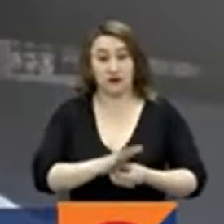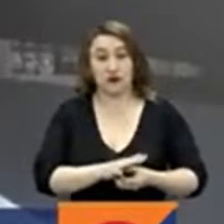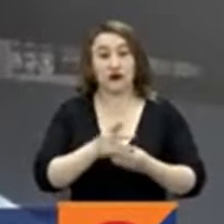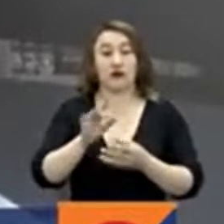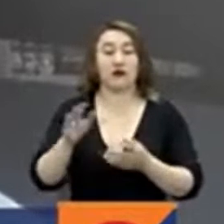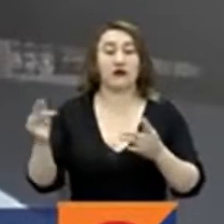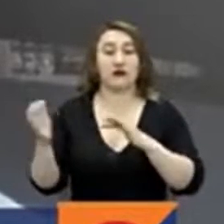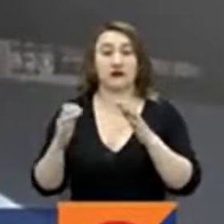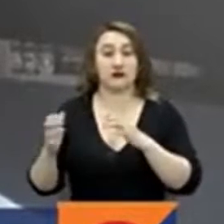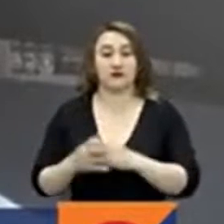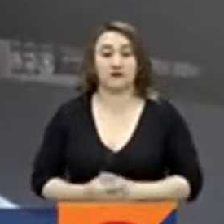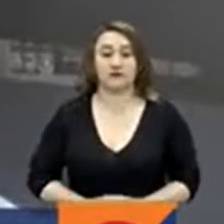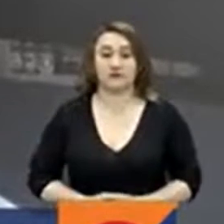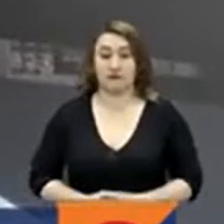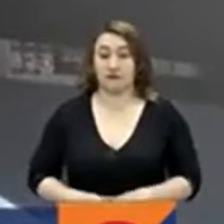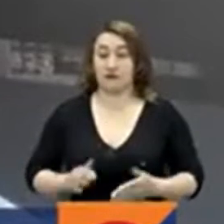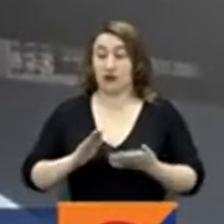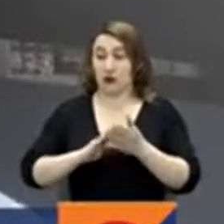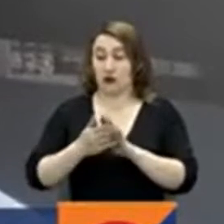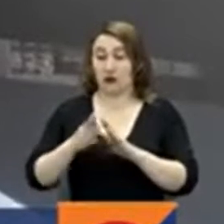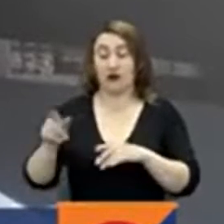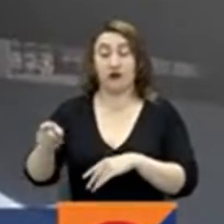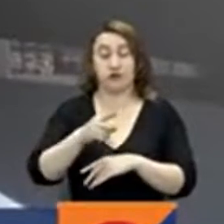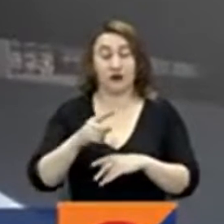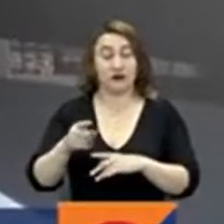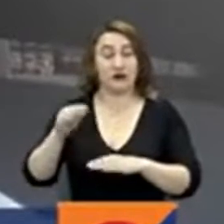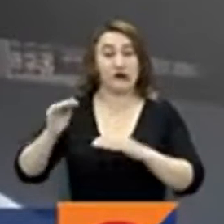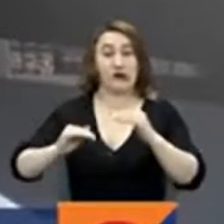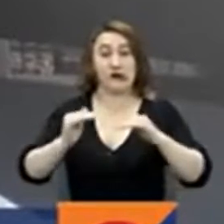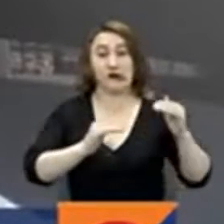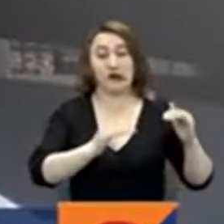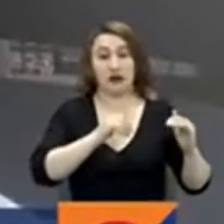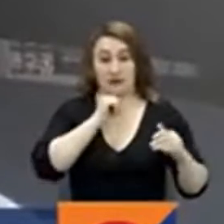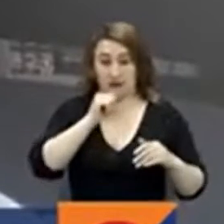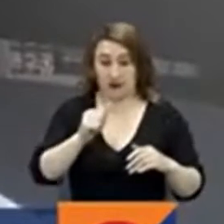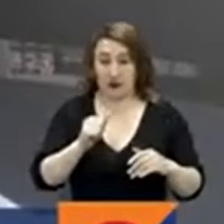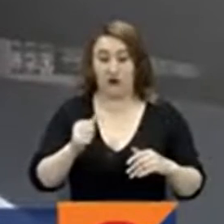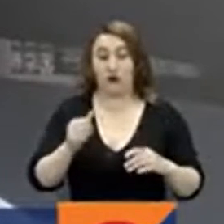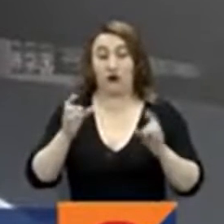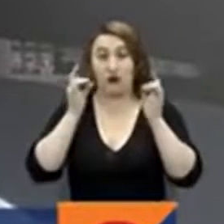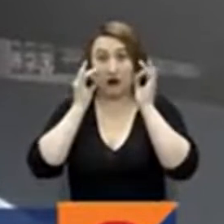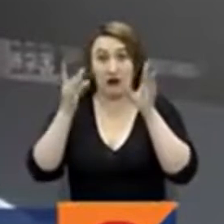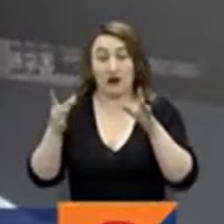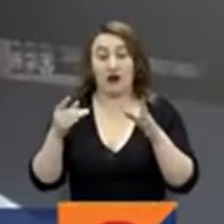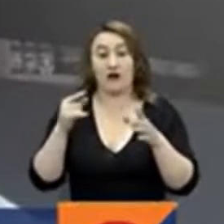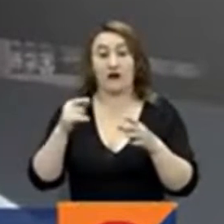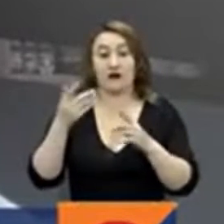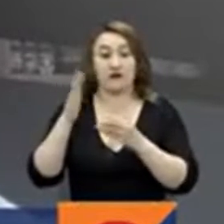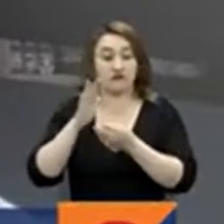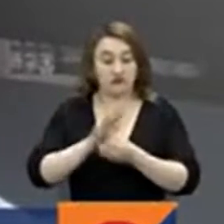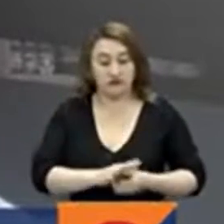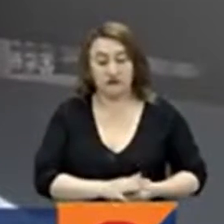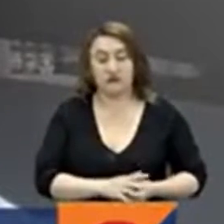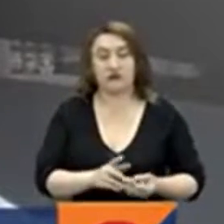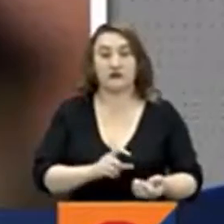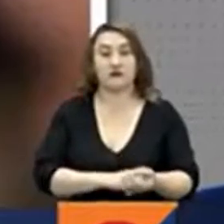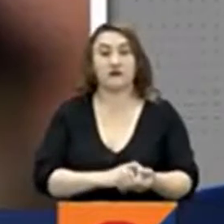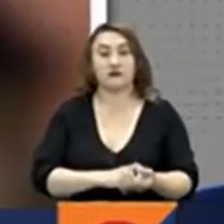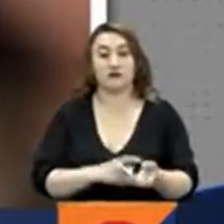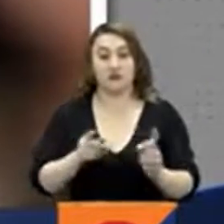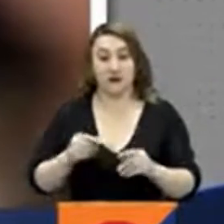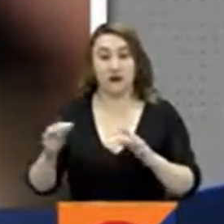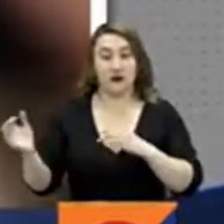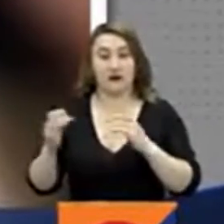que enfrentan graves desigualdades, discriminación racial y padecen también un conflicto